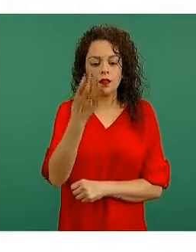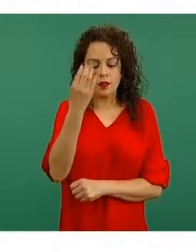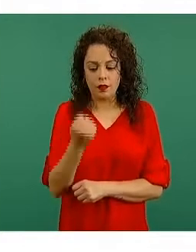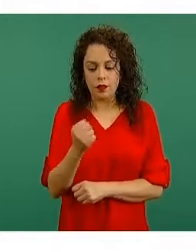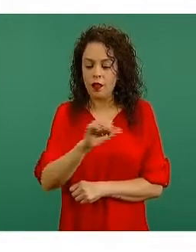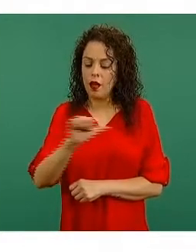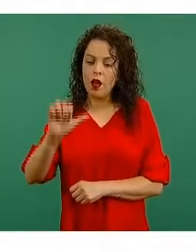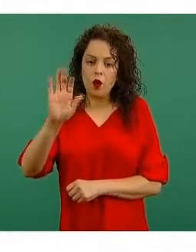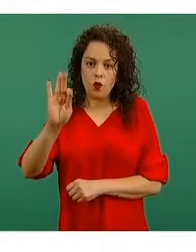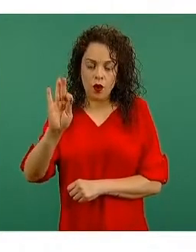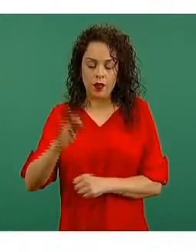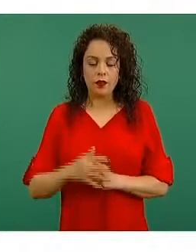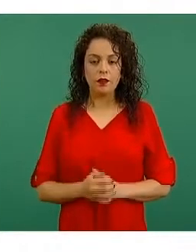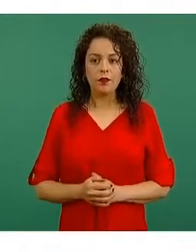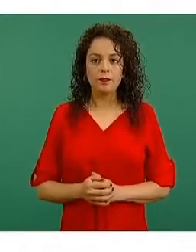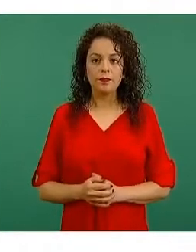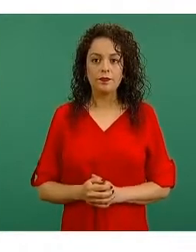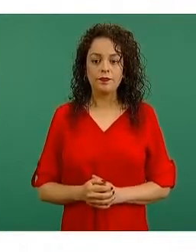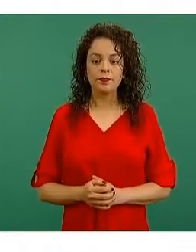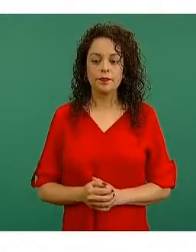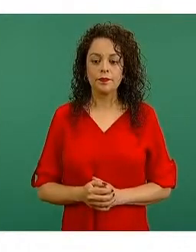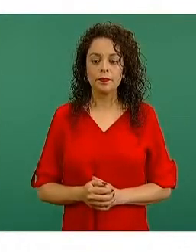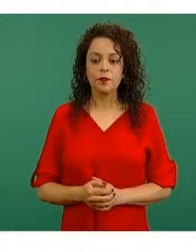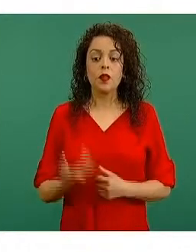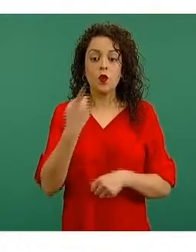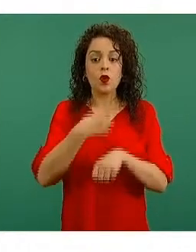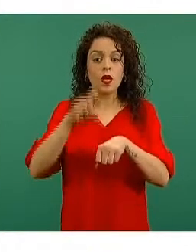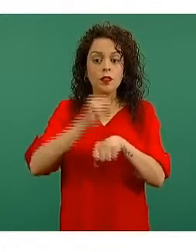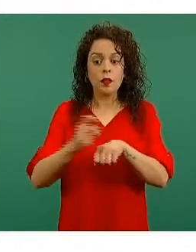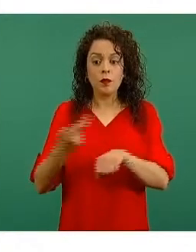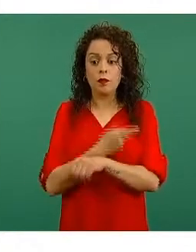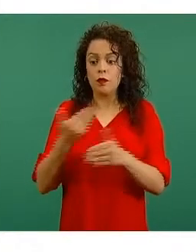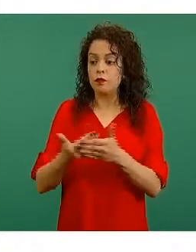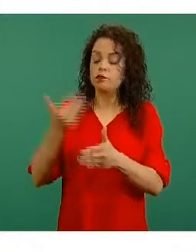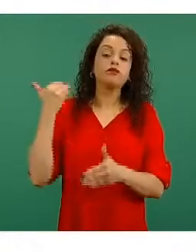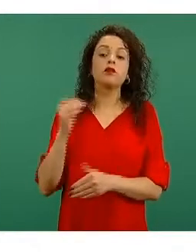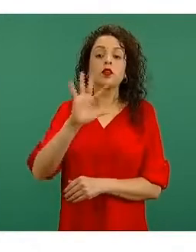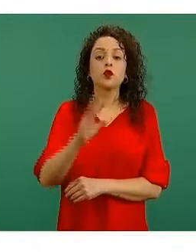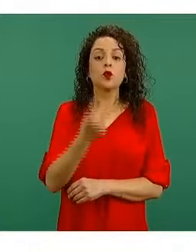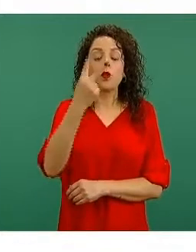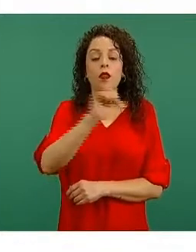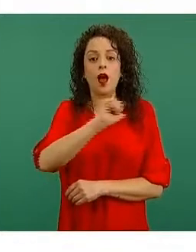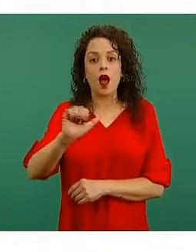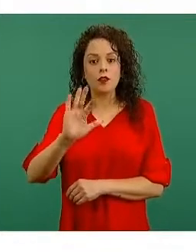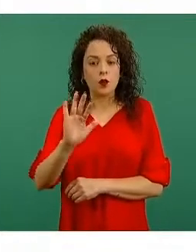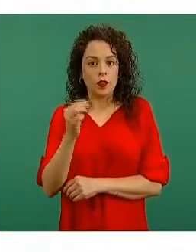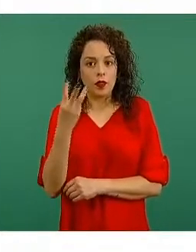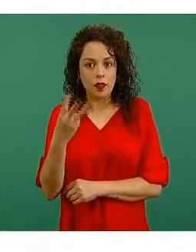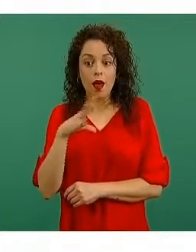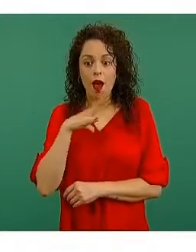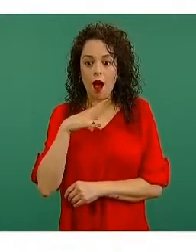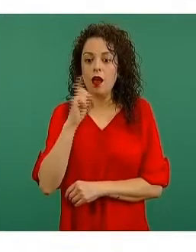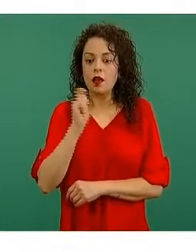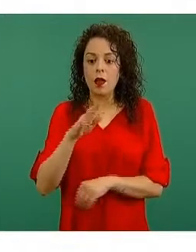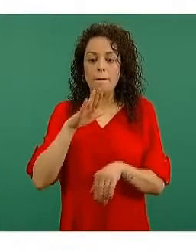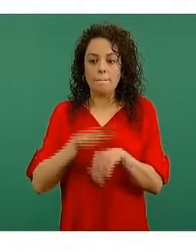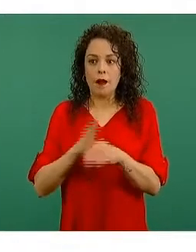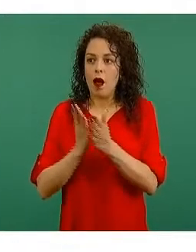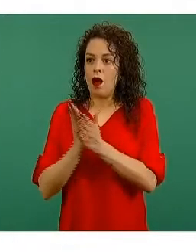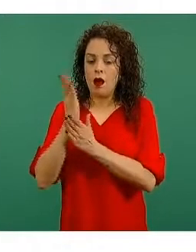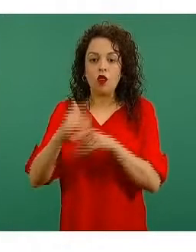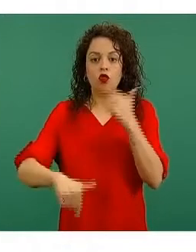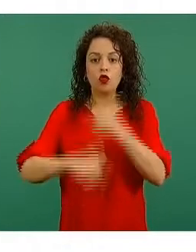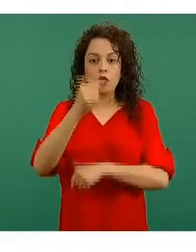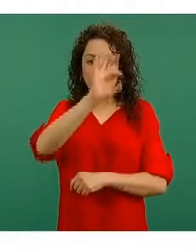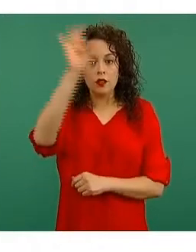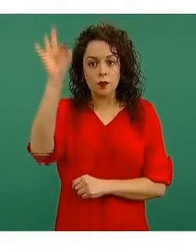que actualmente, con respecto a la semana anterior, de la 52 a la 53, existe un incremento del 12% en el